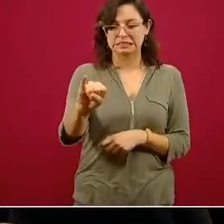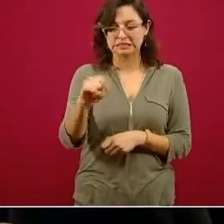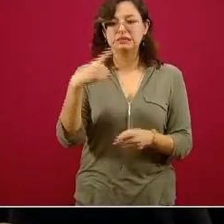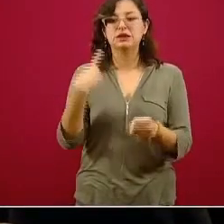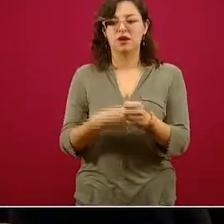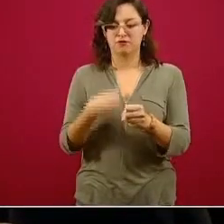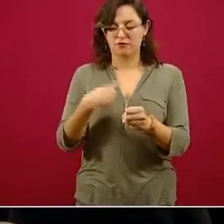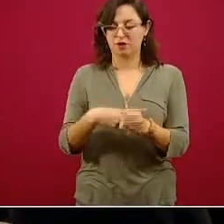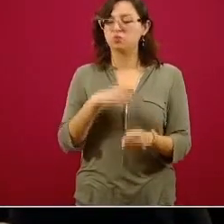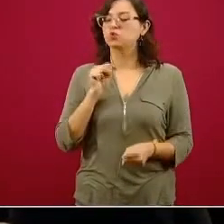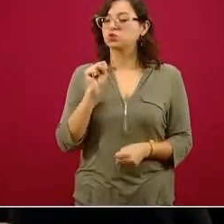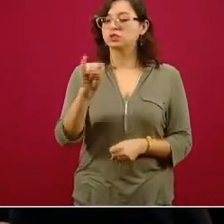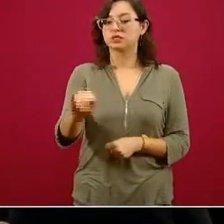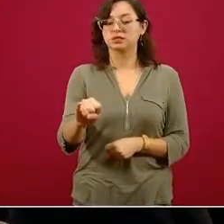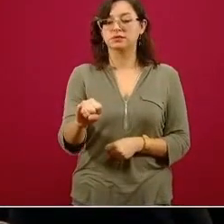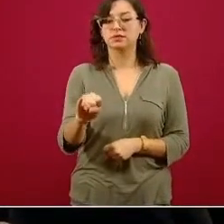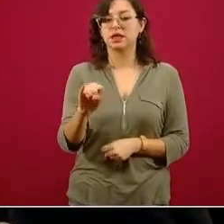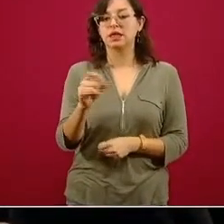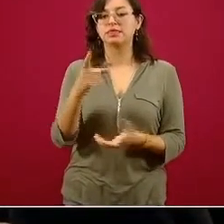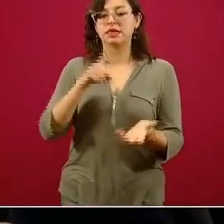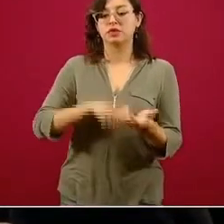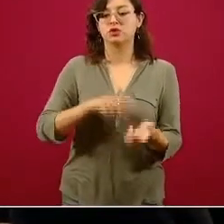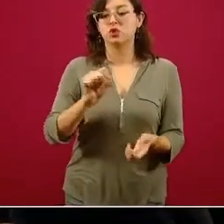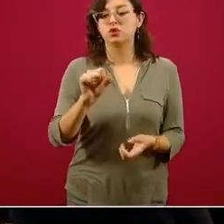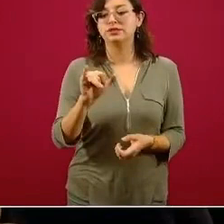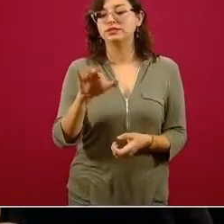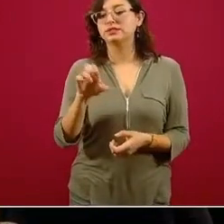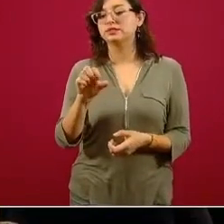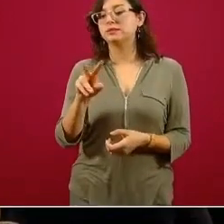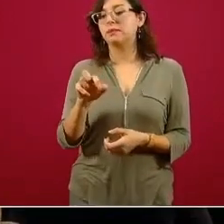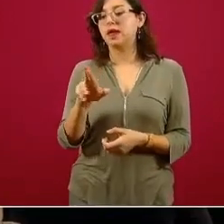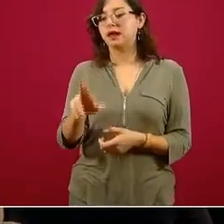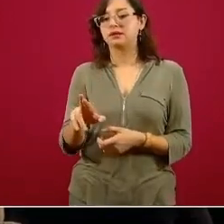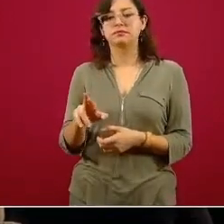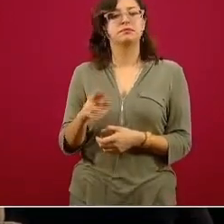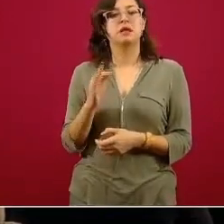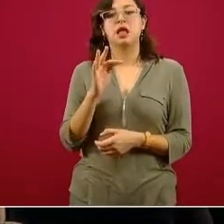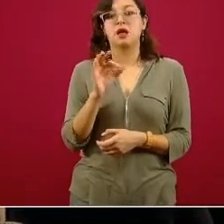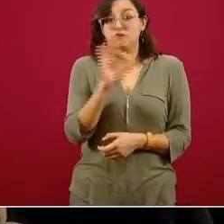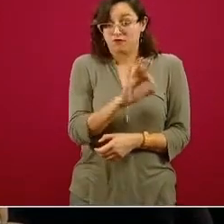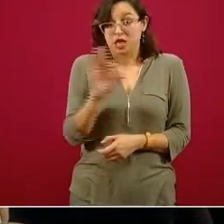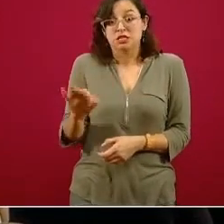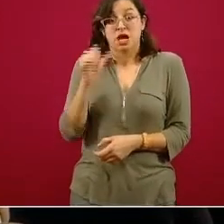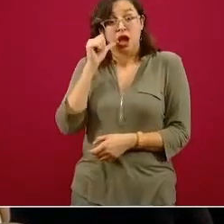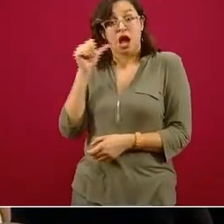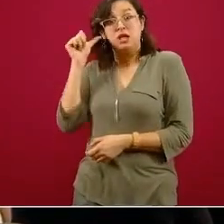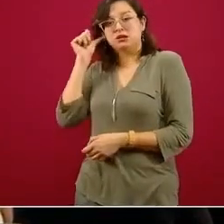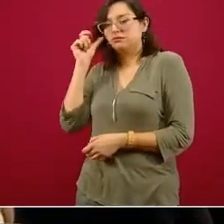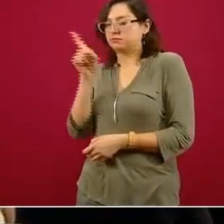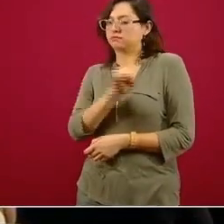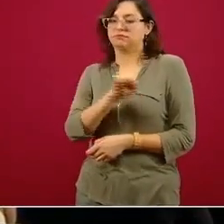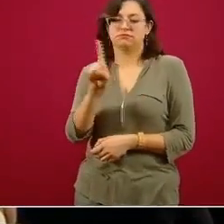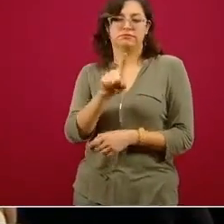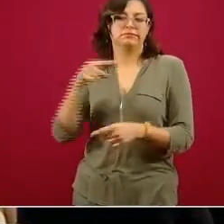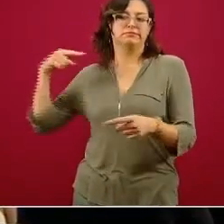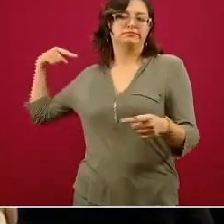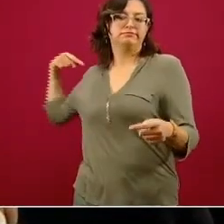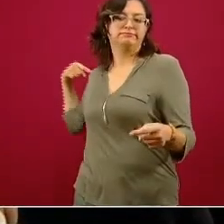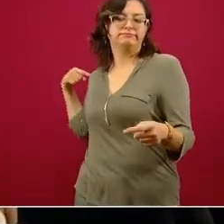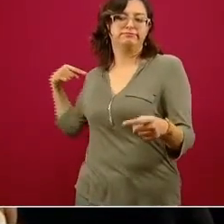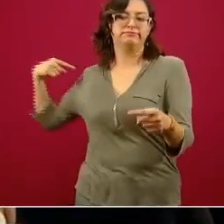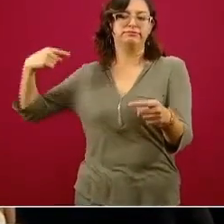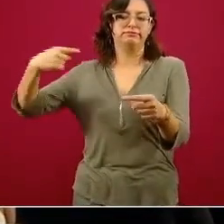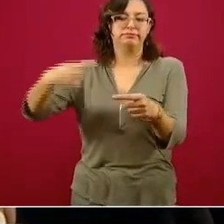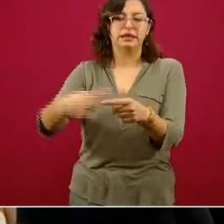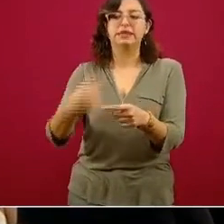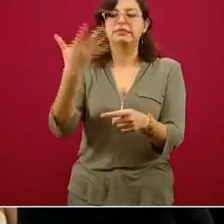plataforma CISBER representan diferentes fechas de inicio de síntomas, la mayoría de ellas, decíamos, en los últimos